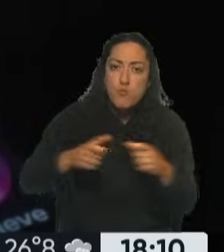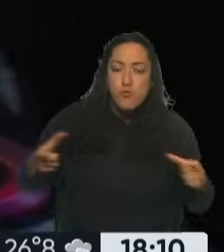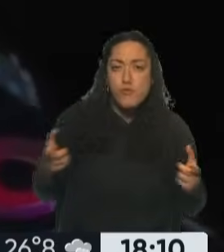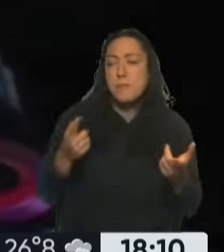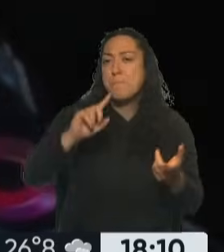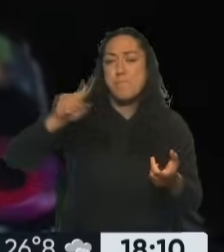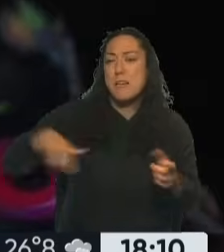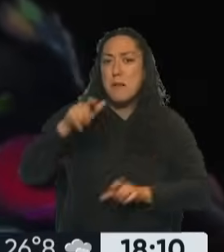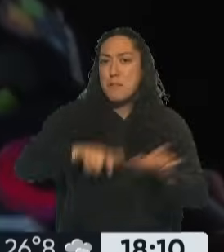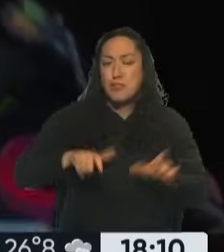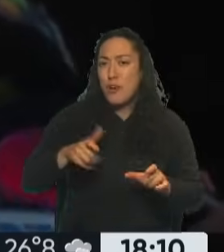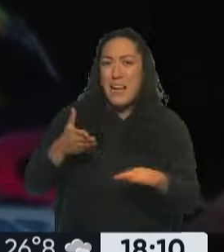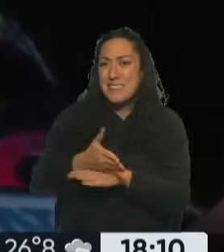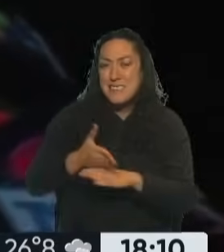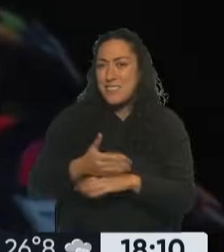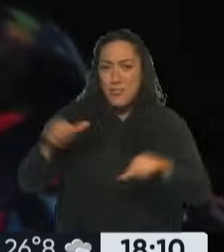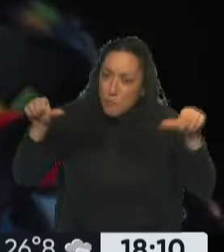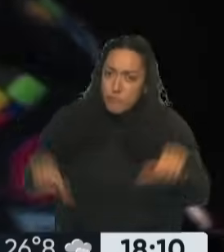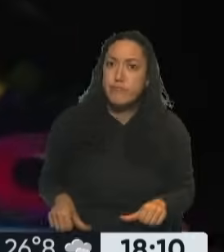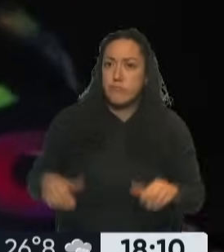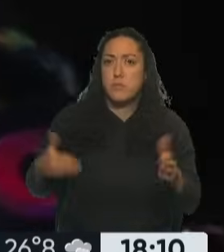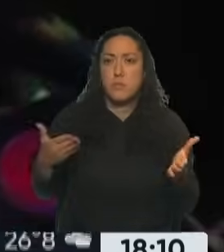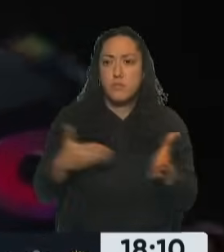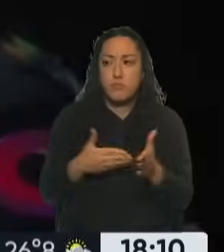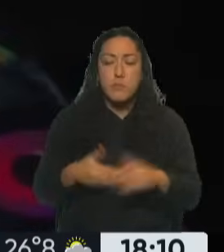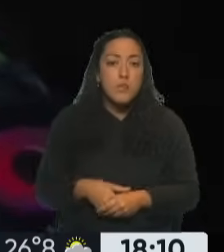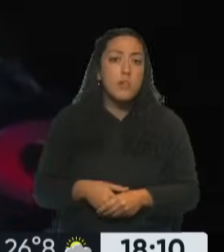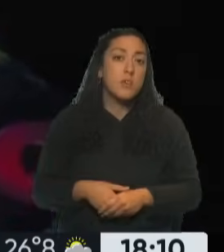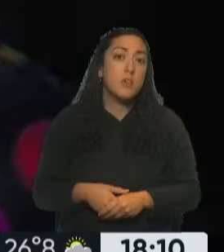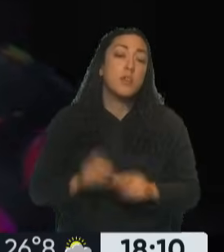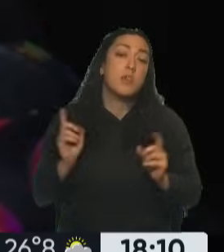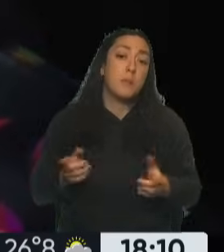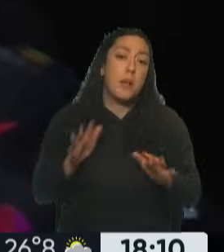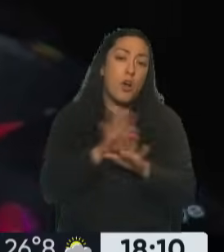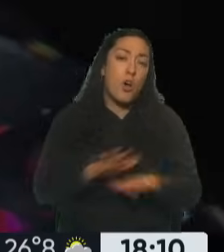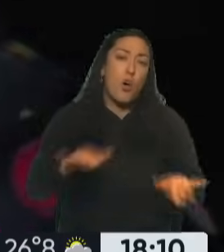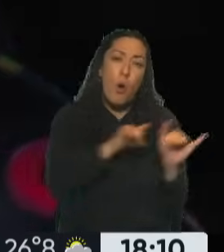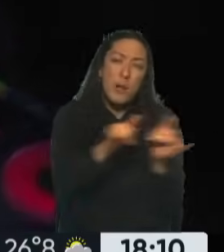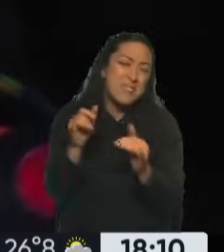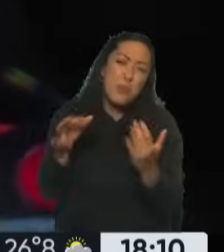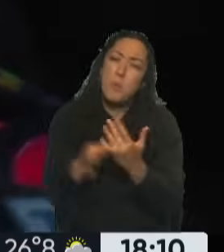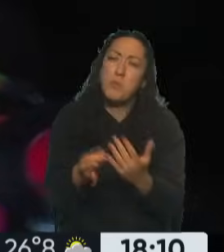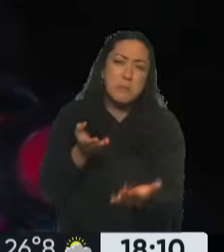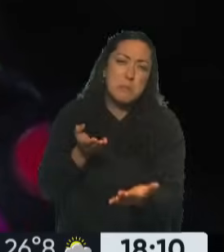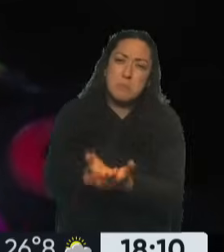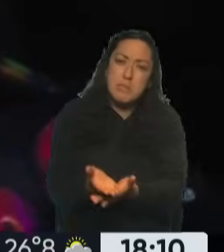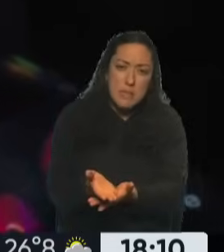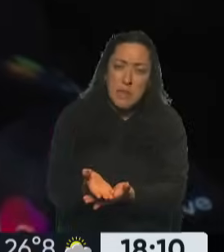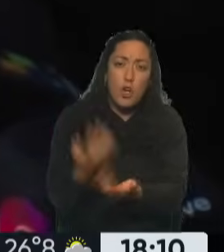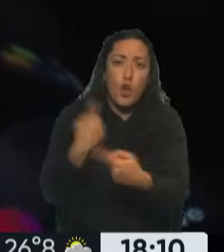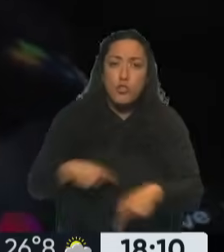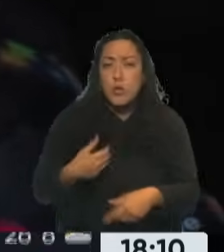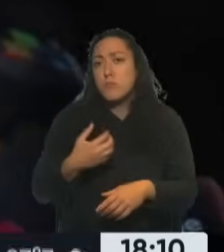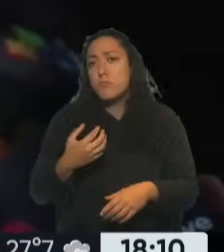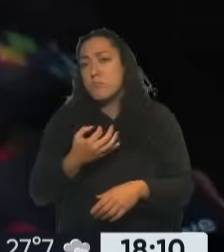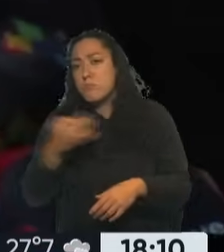condiciona las posibilidades de todos de entrar al sistema educativo y le pidió a los chicos que se comprometan, que marquen los aciertos, que se comprometan con